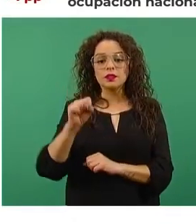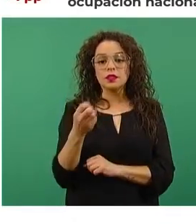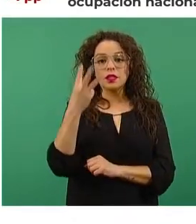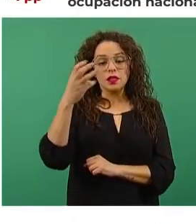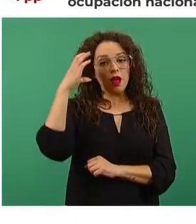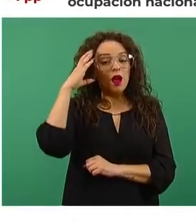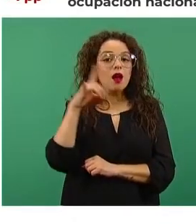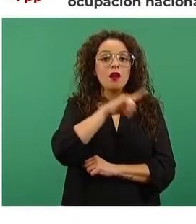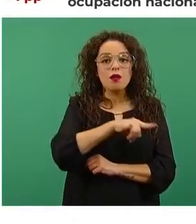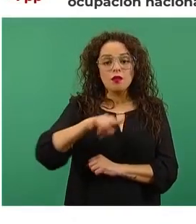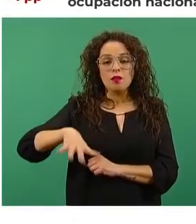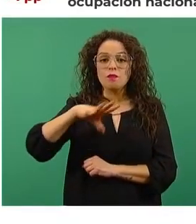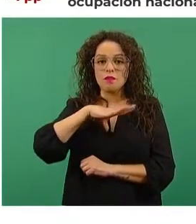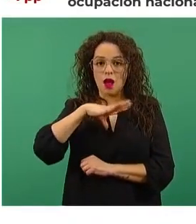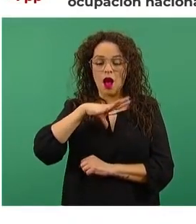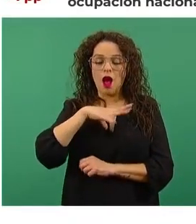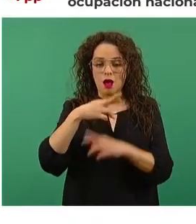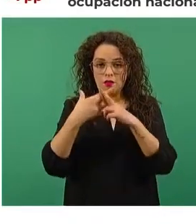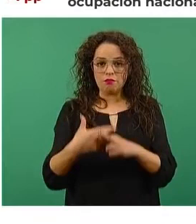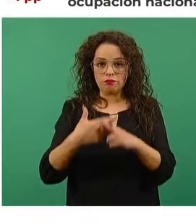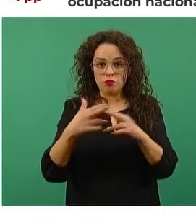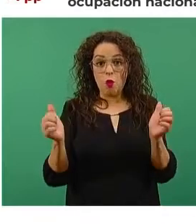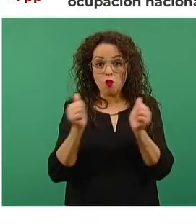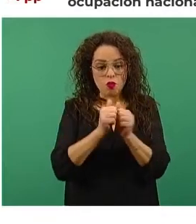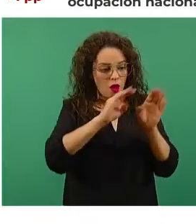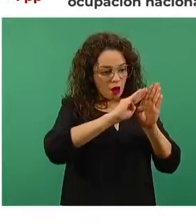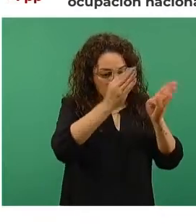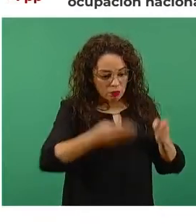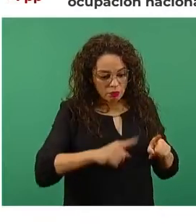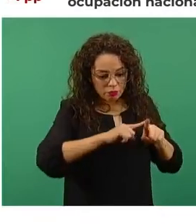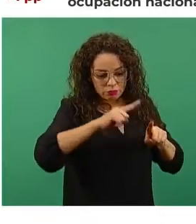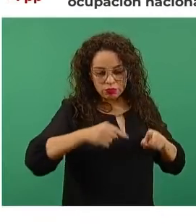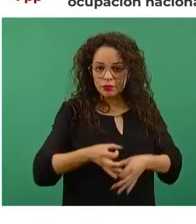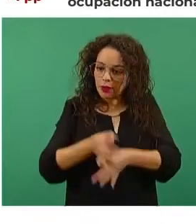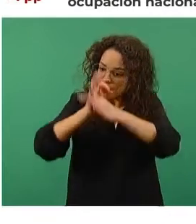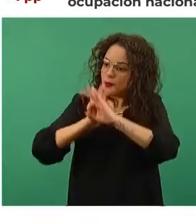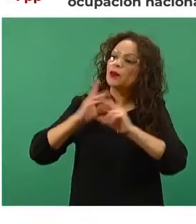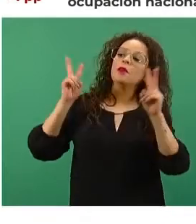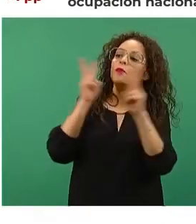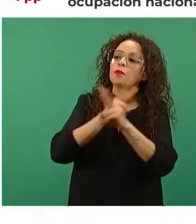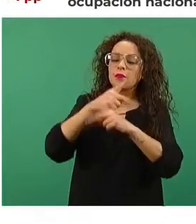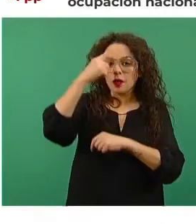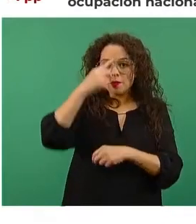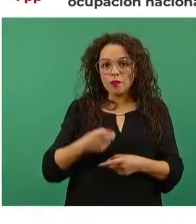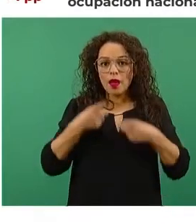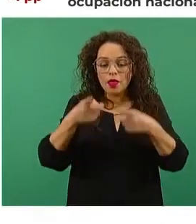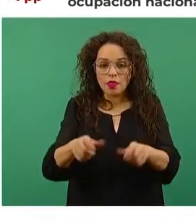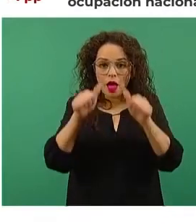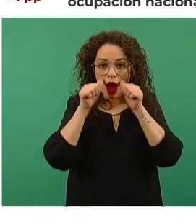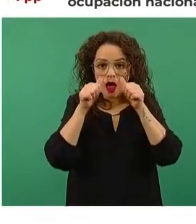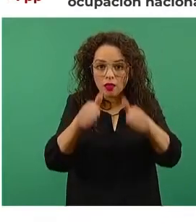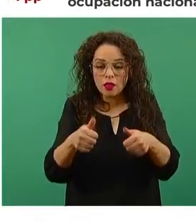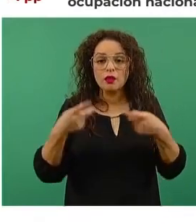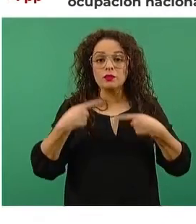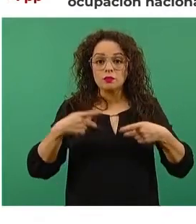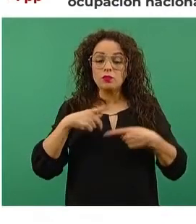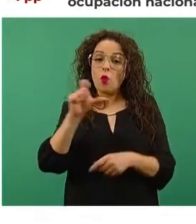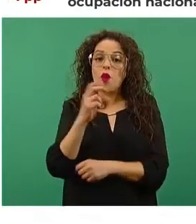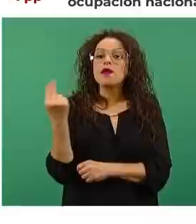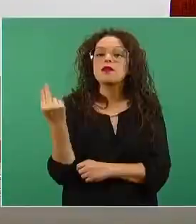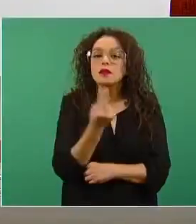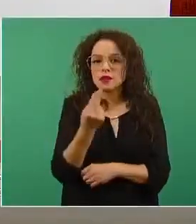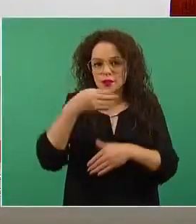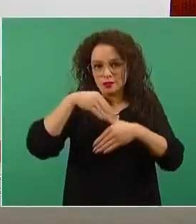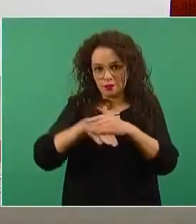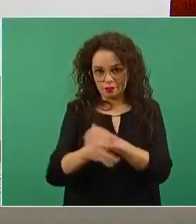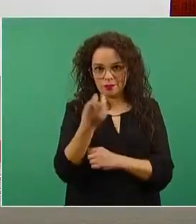7.763 camas con ventilador disponibles para recibir y atender a las personas que así lo requieran. Vamos